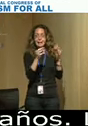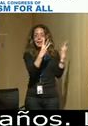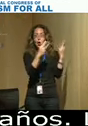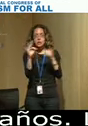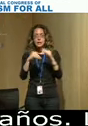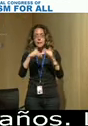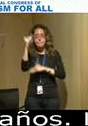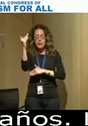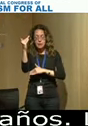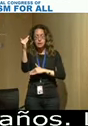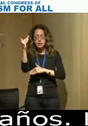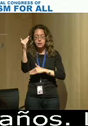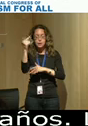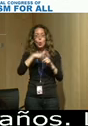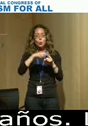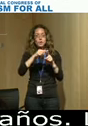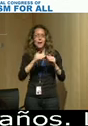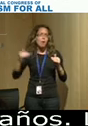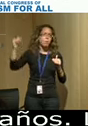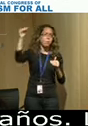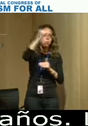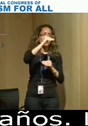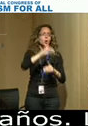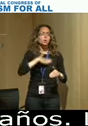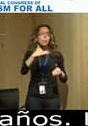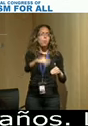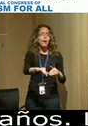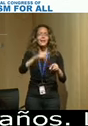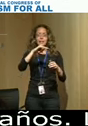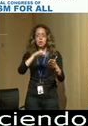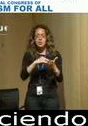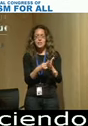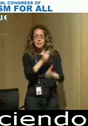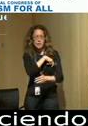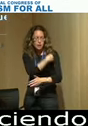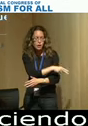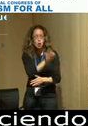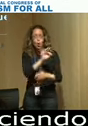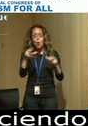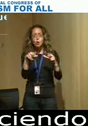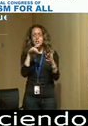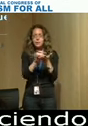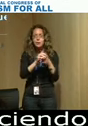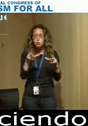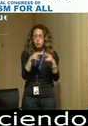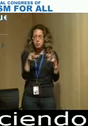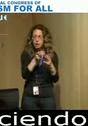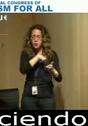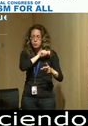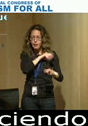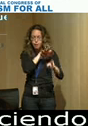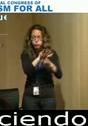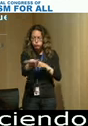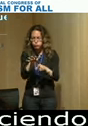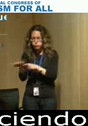suficientemente alto como para tener un fuerte impacto en los sistemas sanitarios y de servicios sociales en España. La población que en los próximos 20